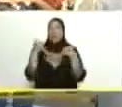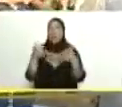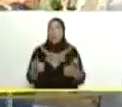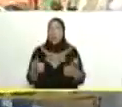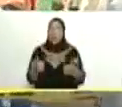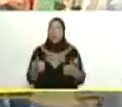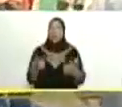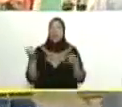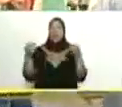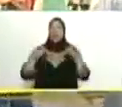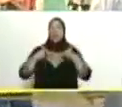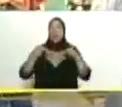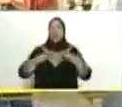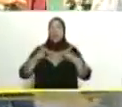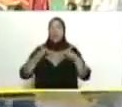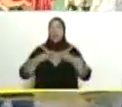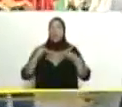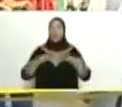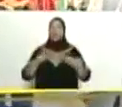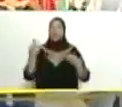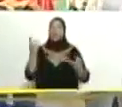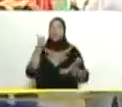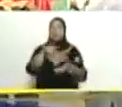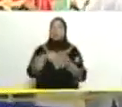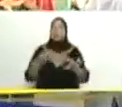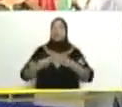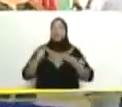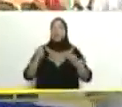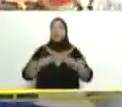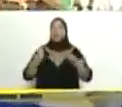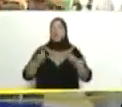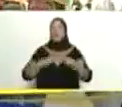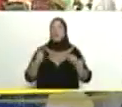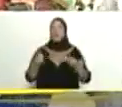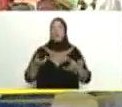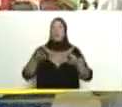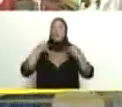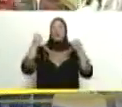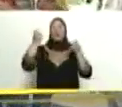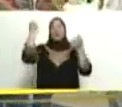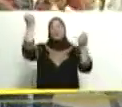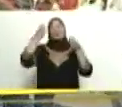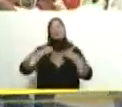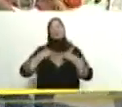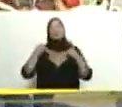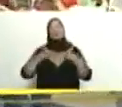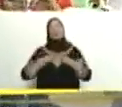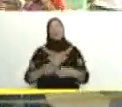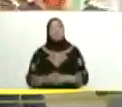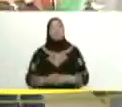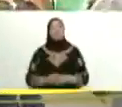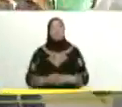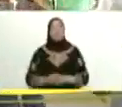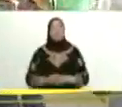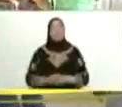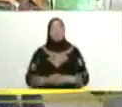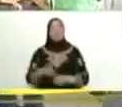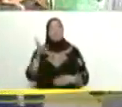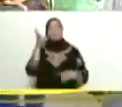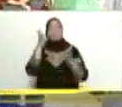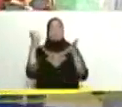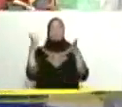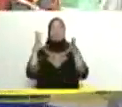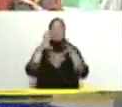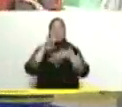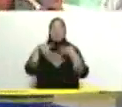patria! ¡Viva! ¡Viva las misiones y todo el sistema! ¡Viva! ¡Bolivarita bolivariana! ¡Juntos